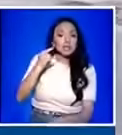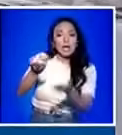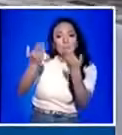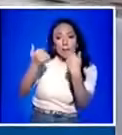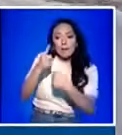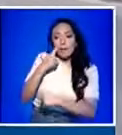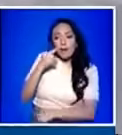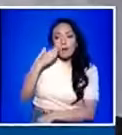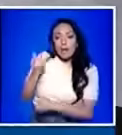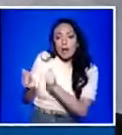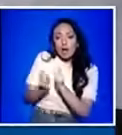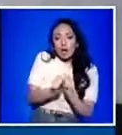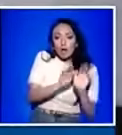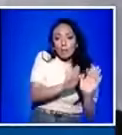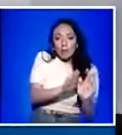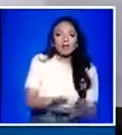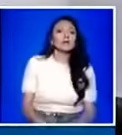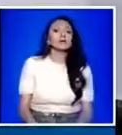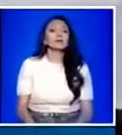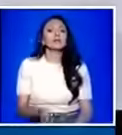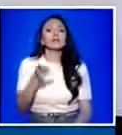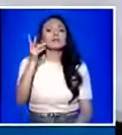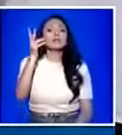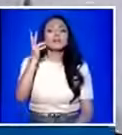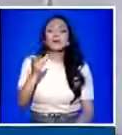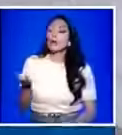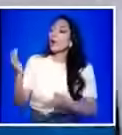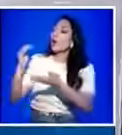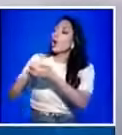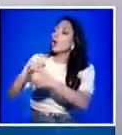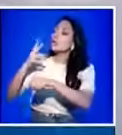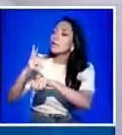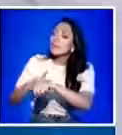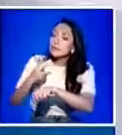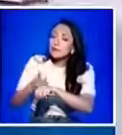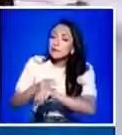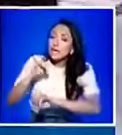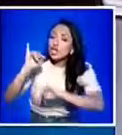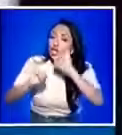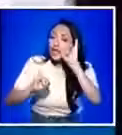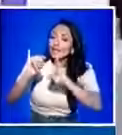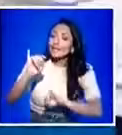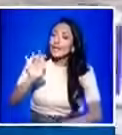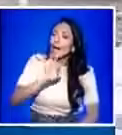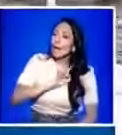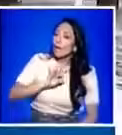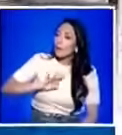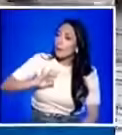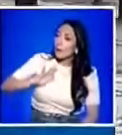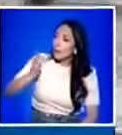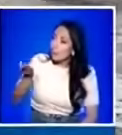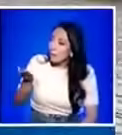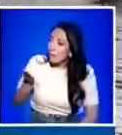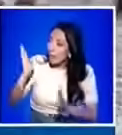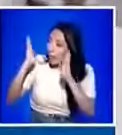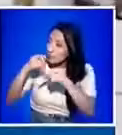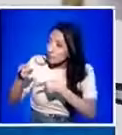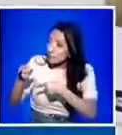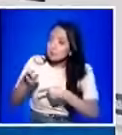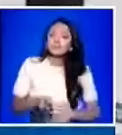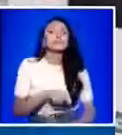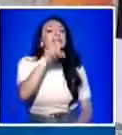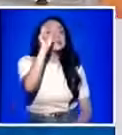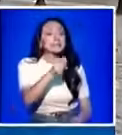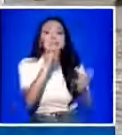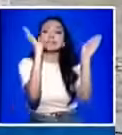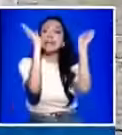sus padres. Vamos a tener también... Repítalo, señorita perfecta, ¿es esto gratis? Gratuito. Nuestros servicios